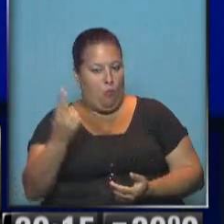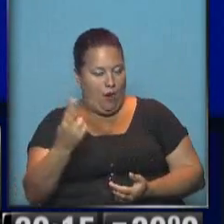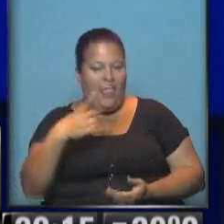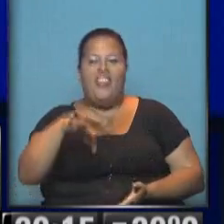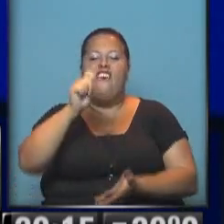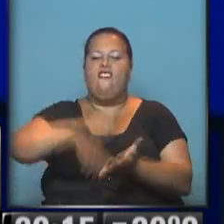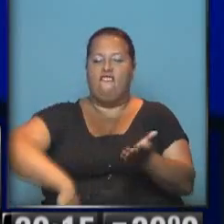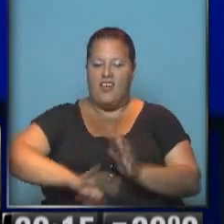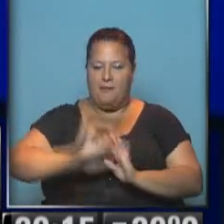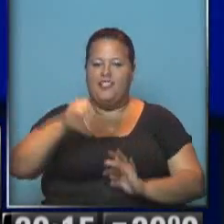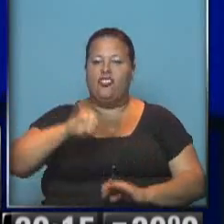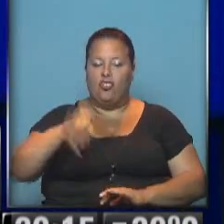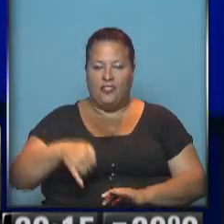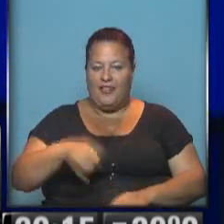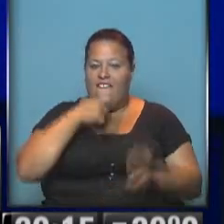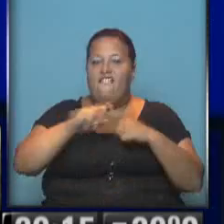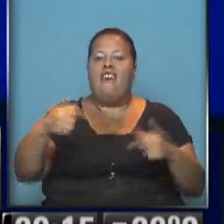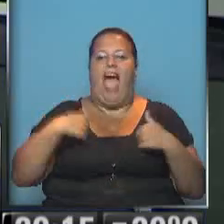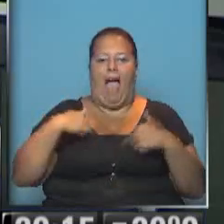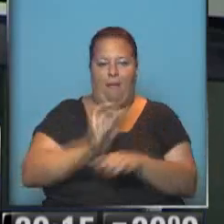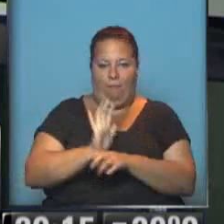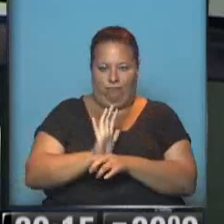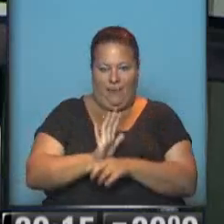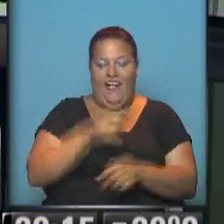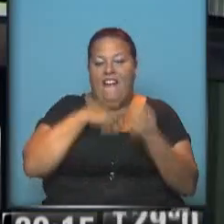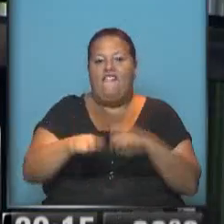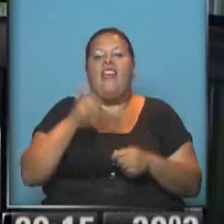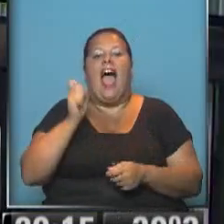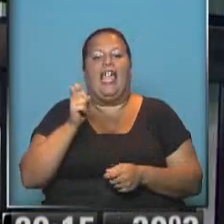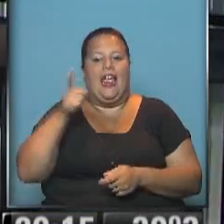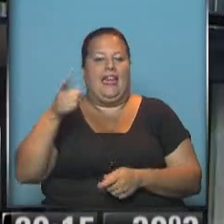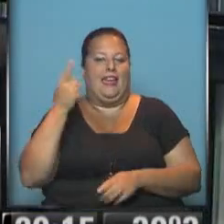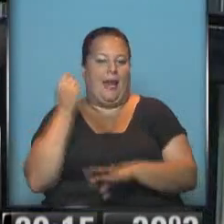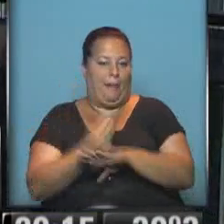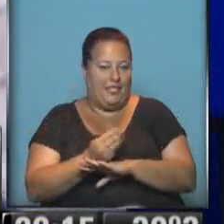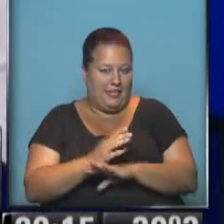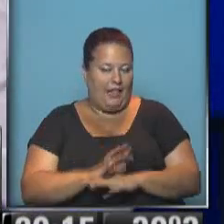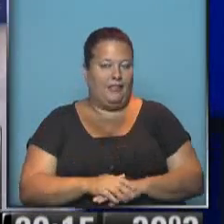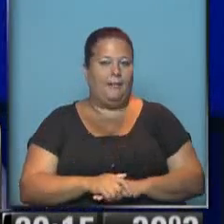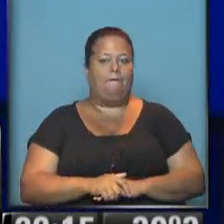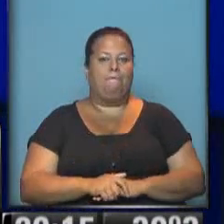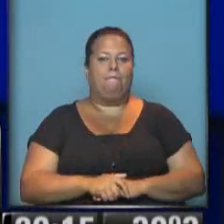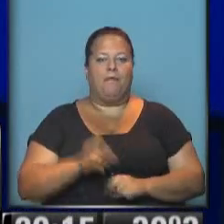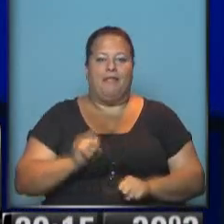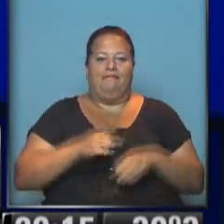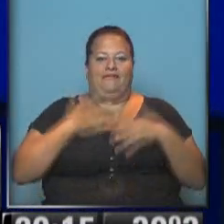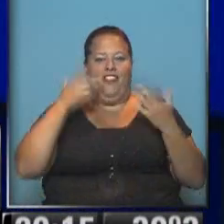firmar. O sea, vendérmela a mí, estaría diciendo, o vendérsela a quien yo represento. Me emociona esa foto de mi